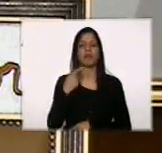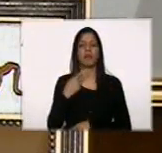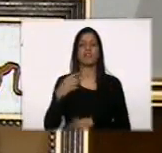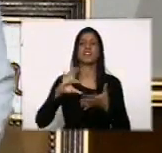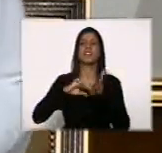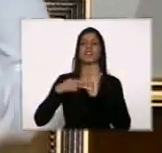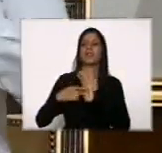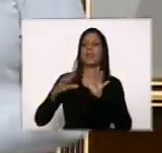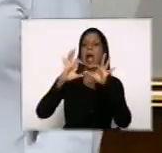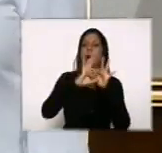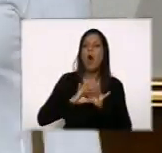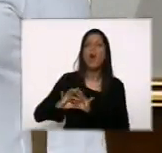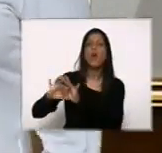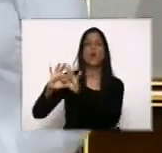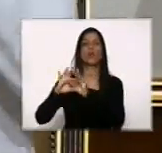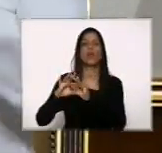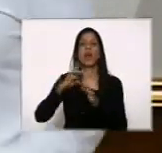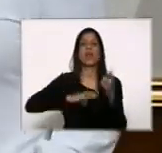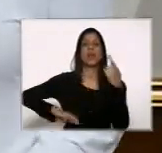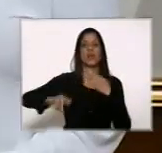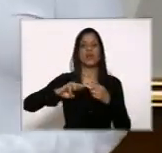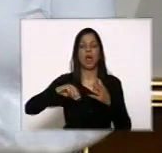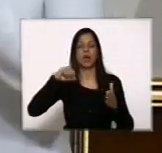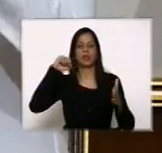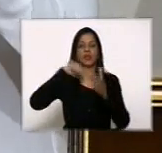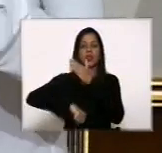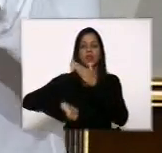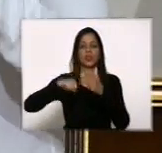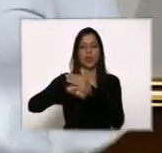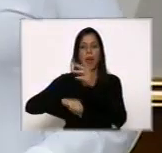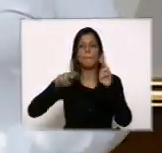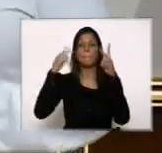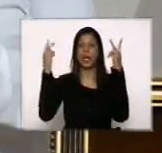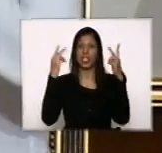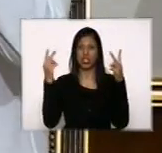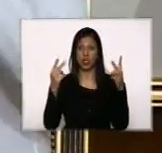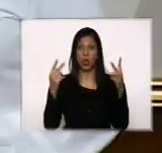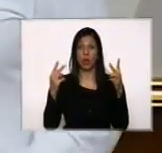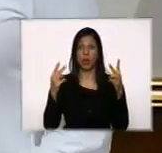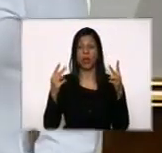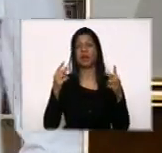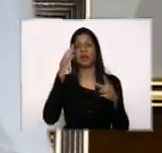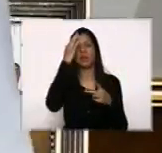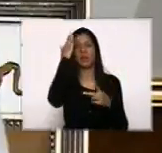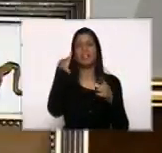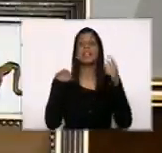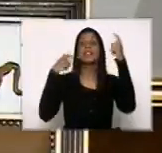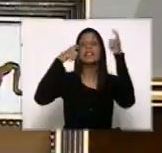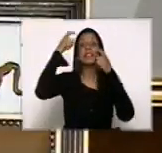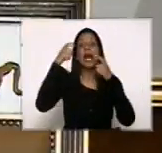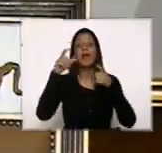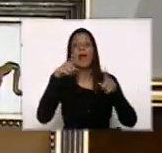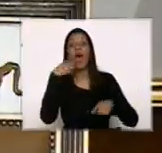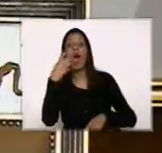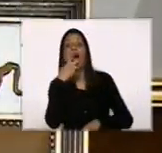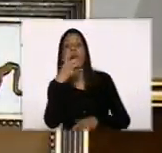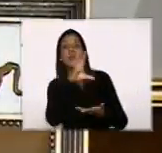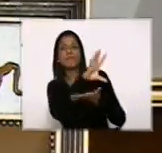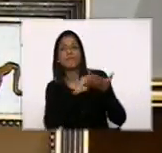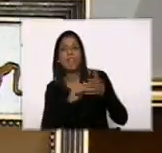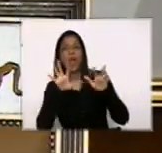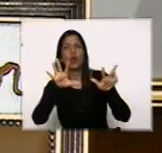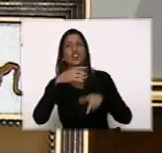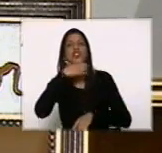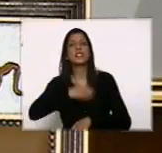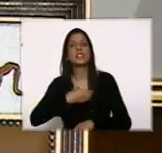unidad revolucionaria, vamos en lucha, vamos en victoria, como nos lo indicó nuestro comandante Hugo Chávez el 8 de